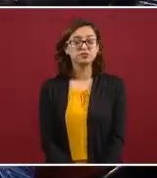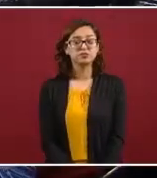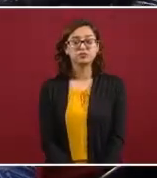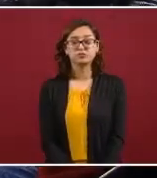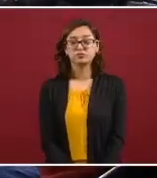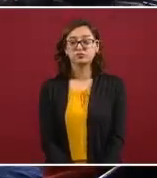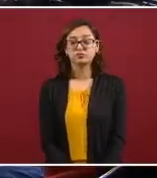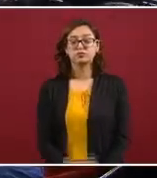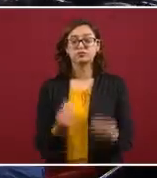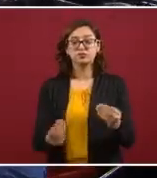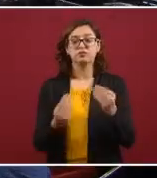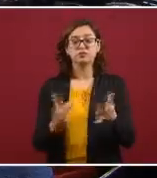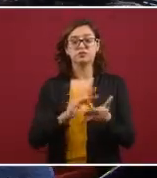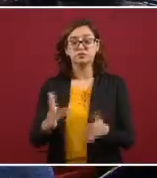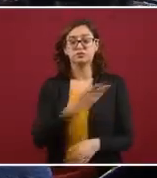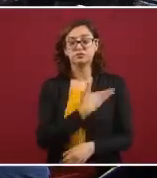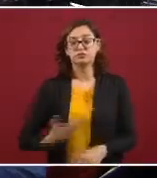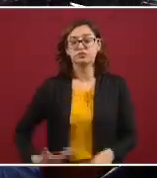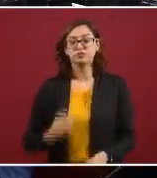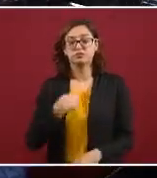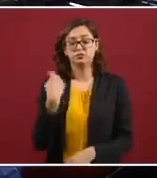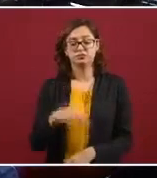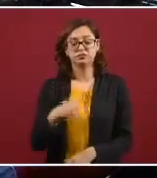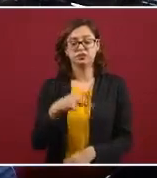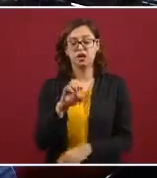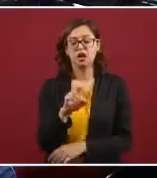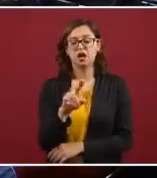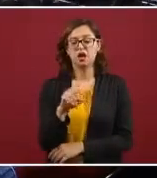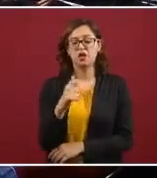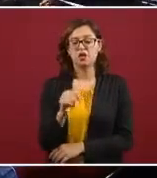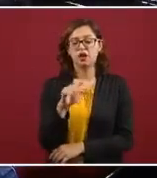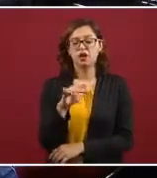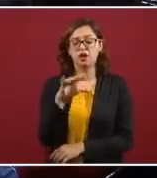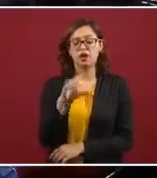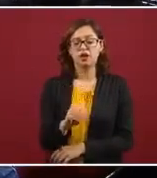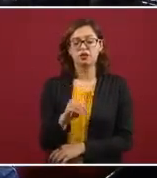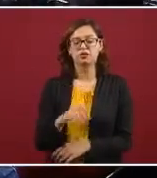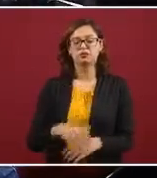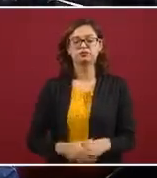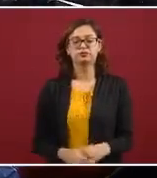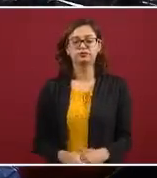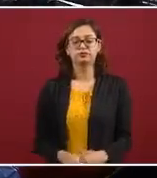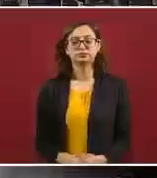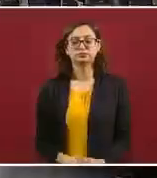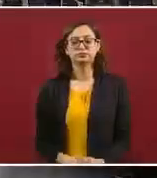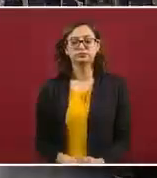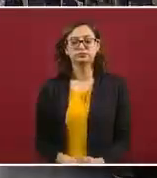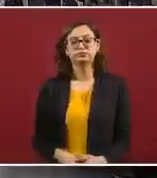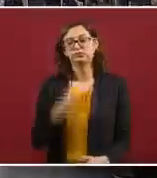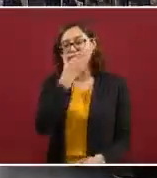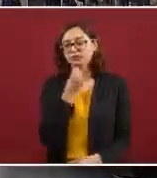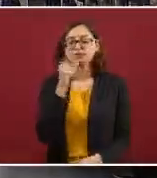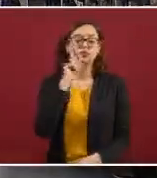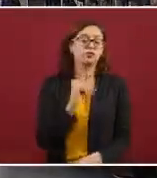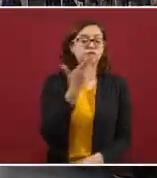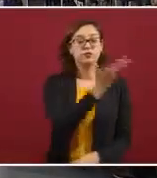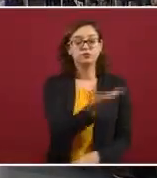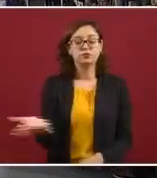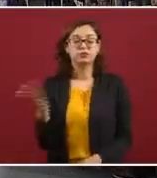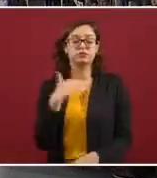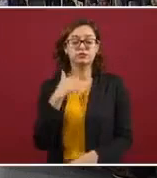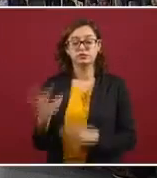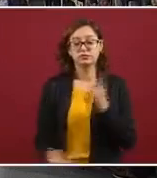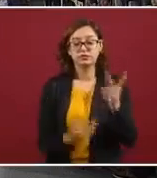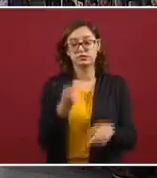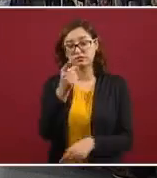Muchísimas gracias, señor presidente. Eugenio Cetina Calán, del Sistema de Radio y Televisión Mexiquense. Señora, señores, mi pregunta es para el